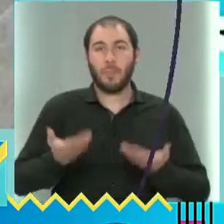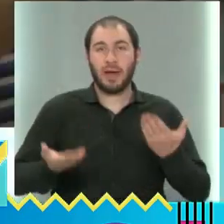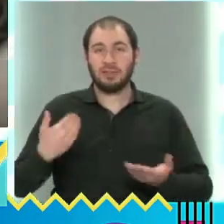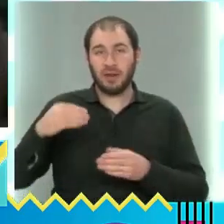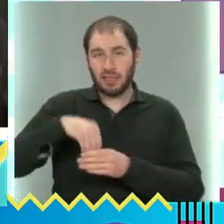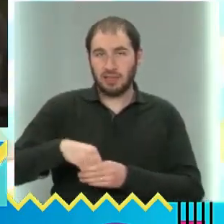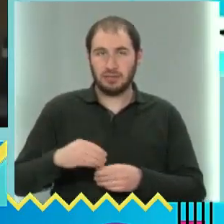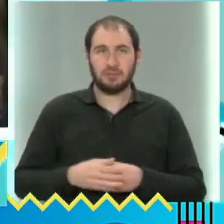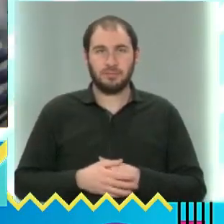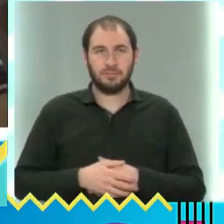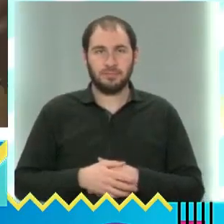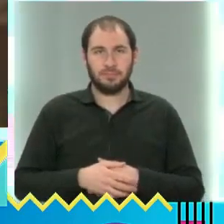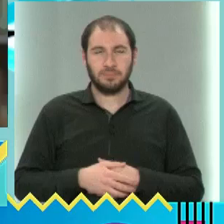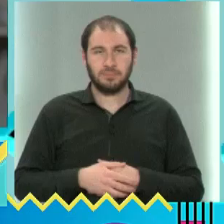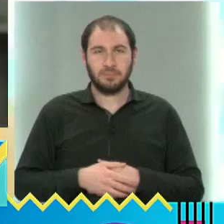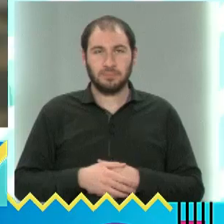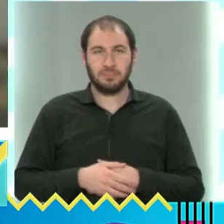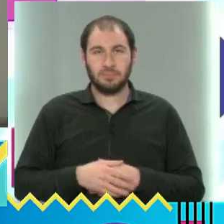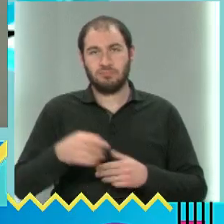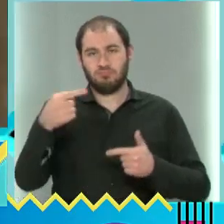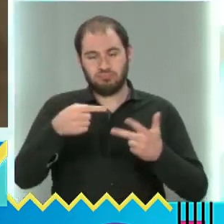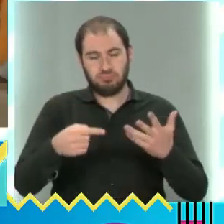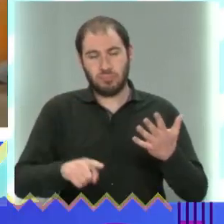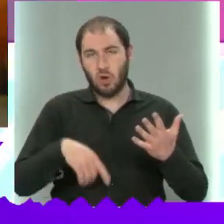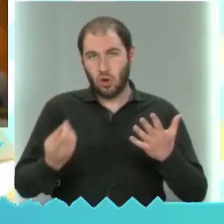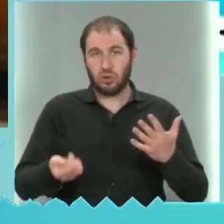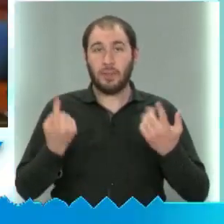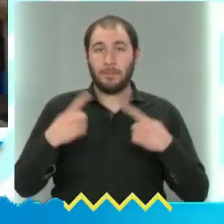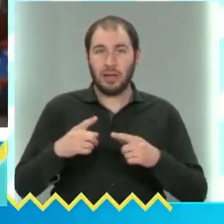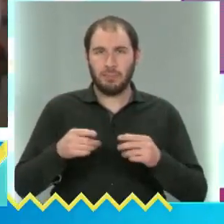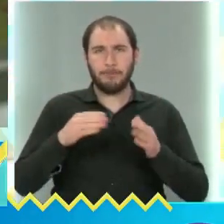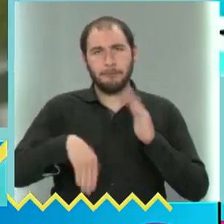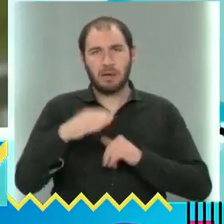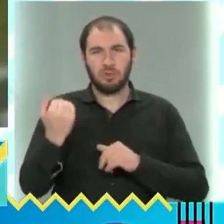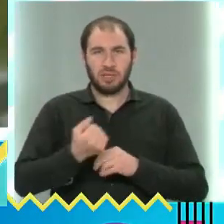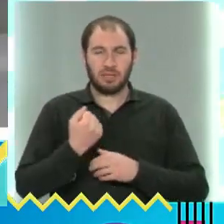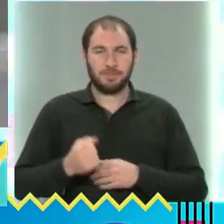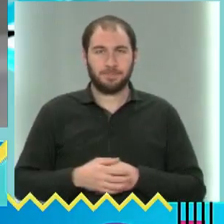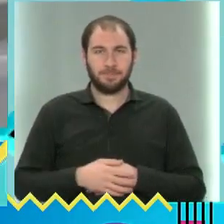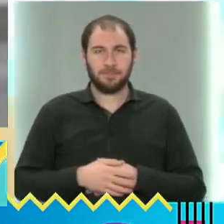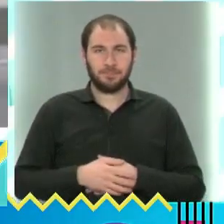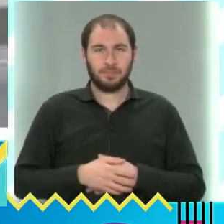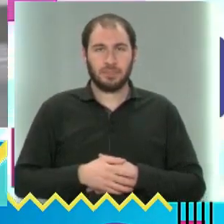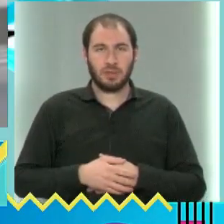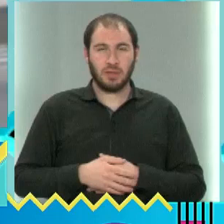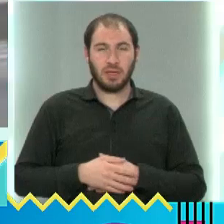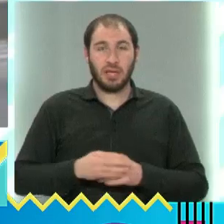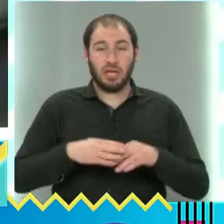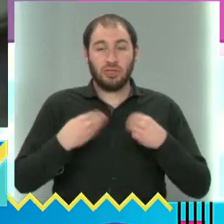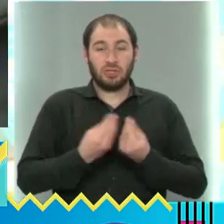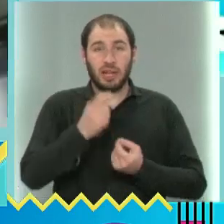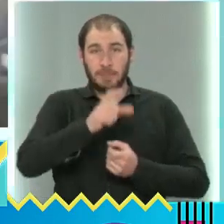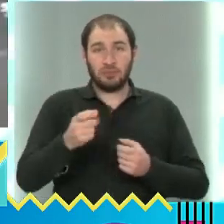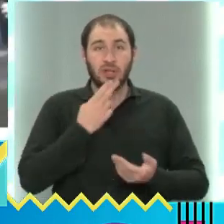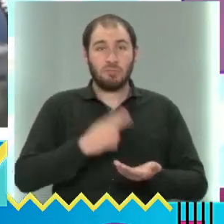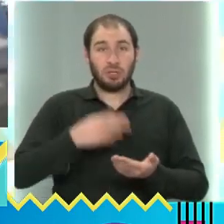interno. Bueno, hay muchas otras causas, pero la causa central es que la masa de gente que